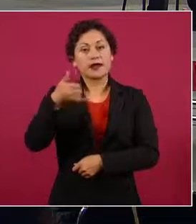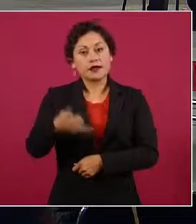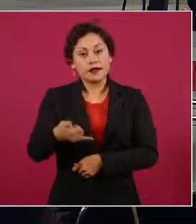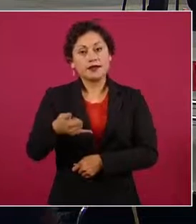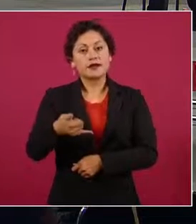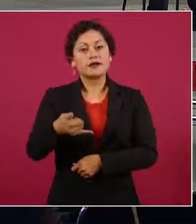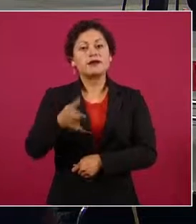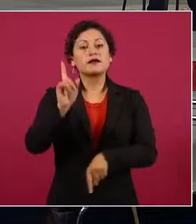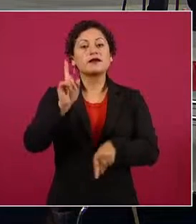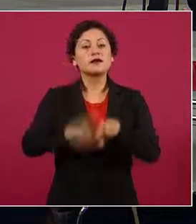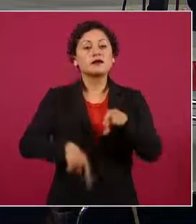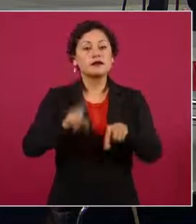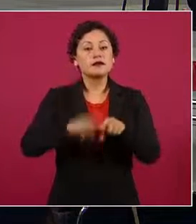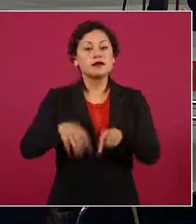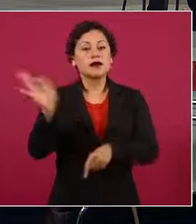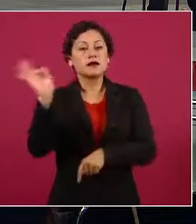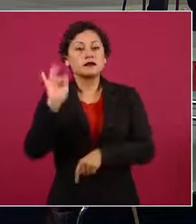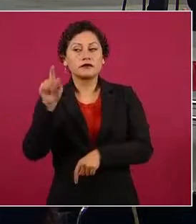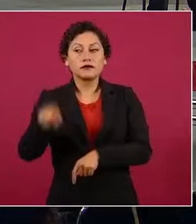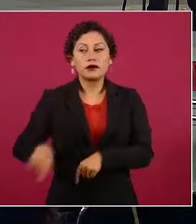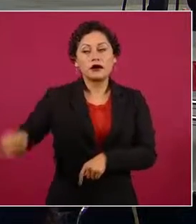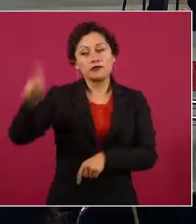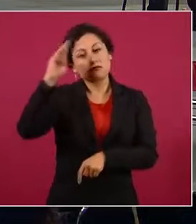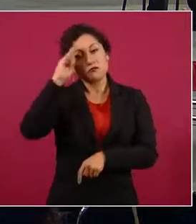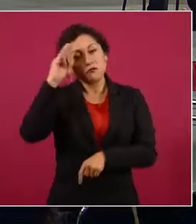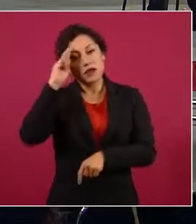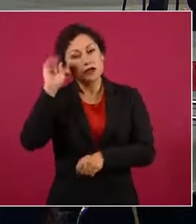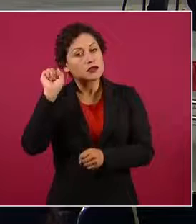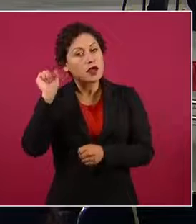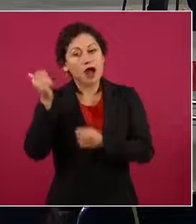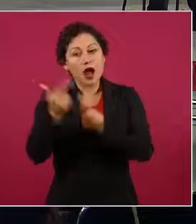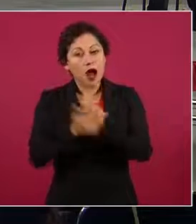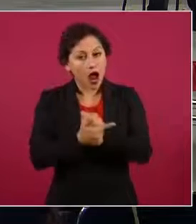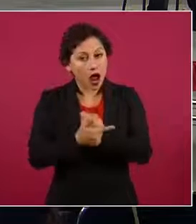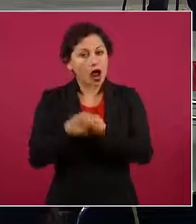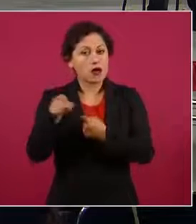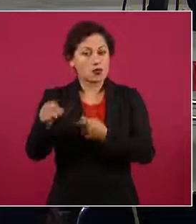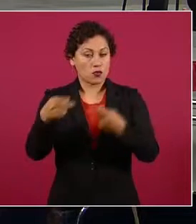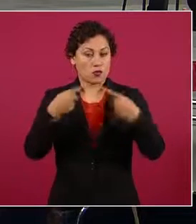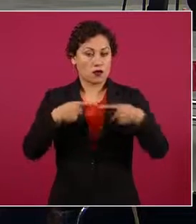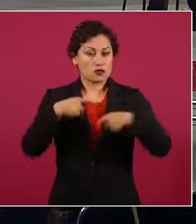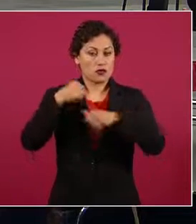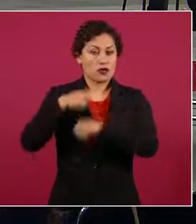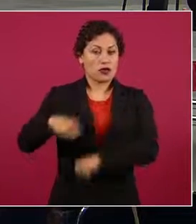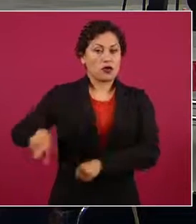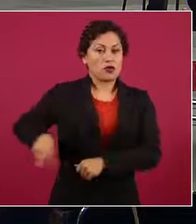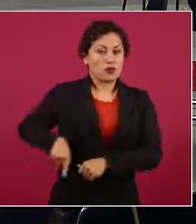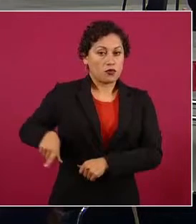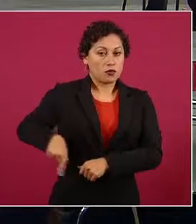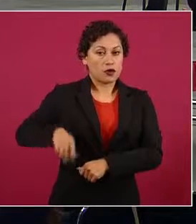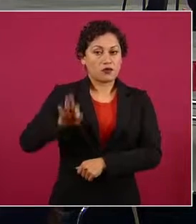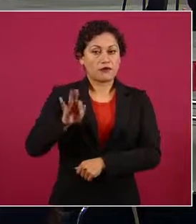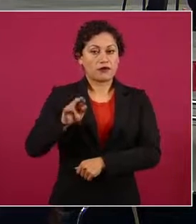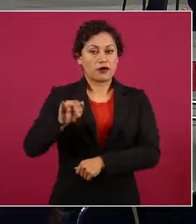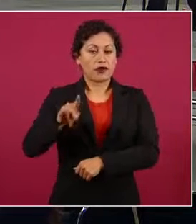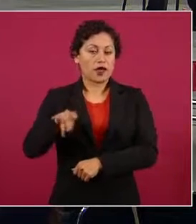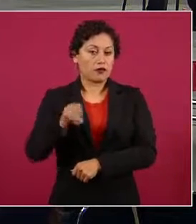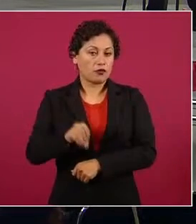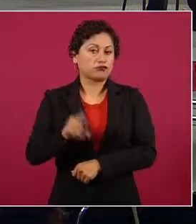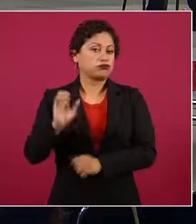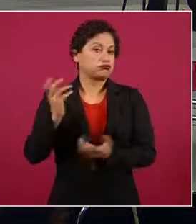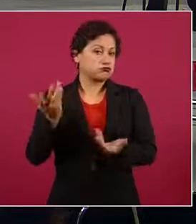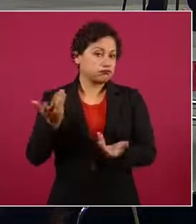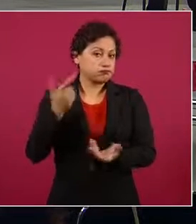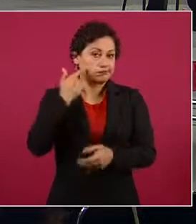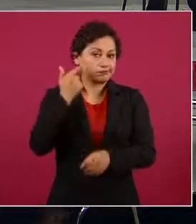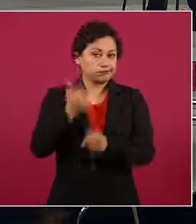a constituir una falta administrativa o ilegal por parte del funcionario Fernando Palma Soto. Por lo que, señor presidente,